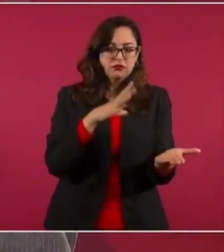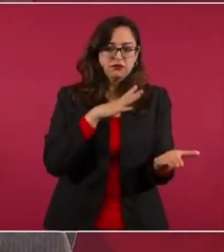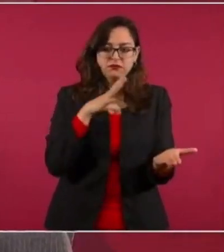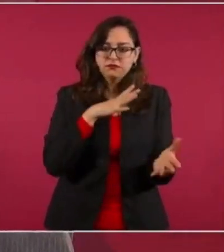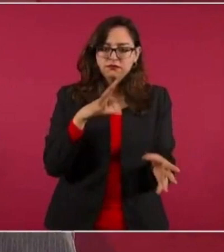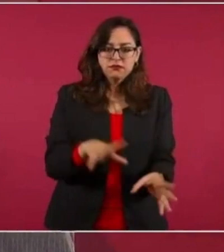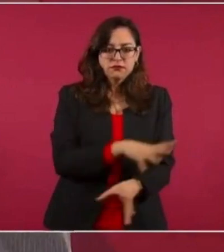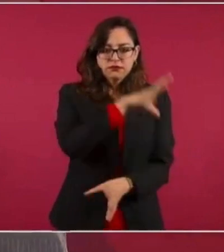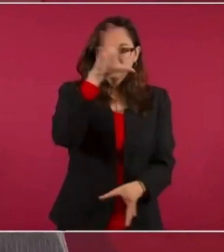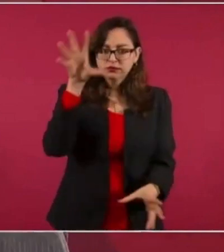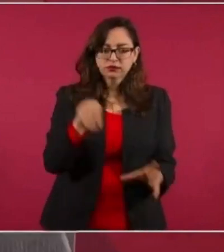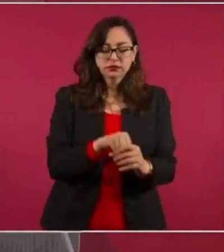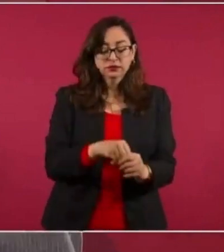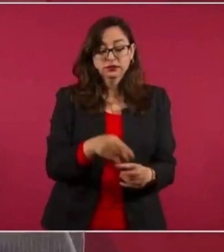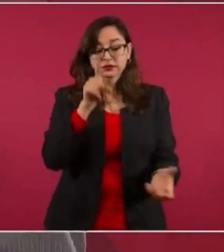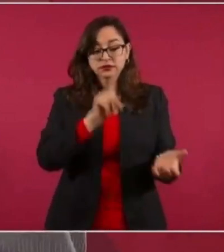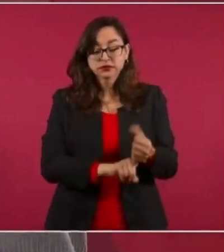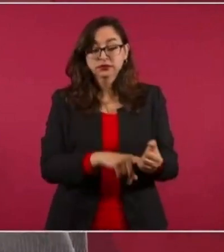Todos los que aparecen